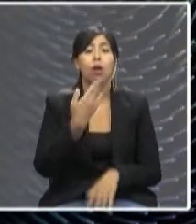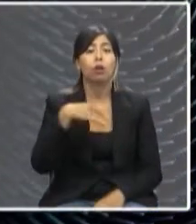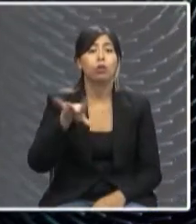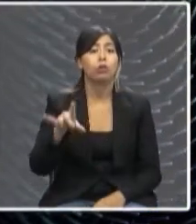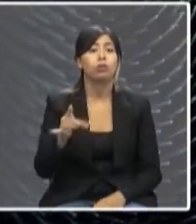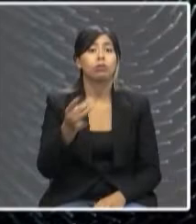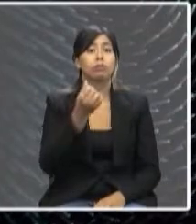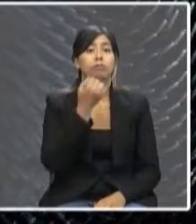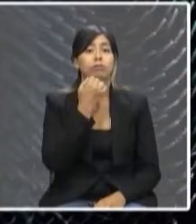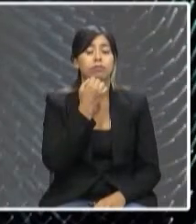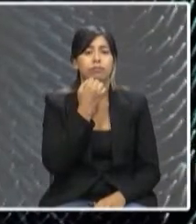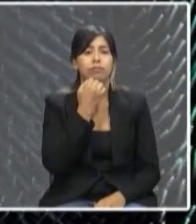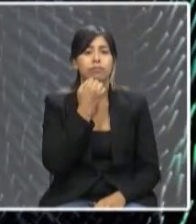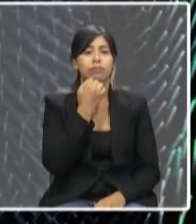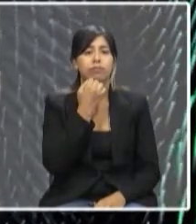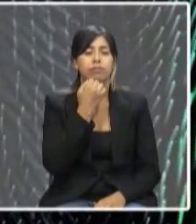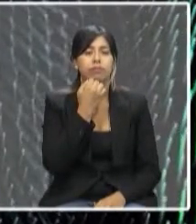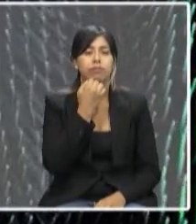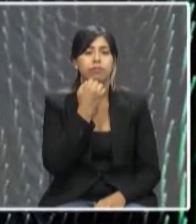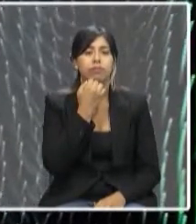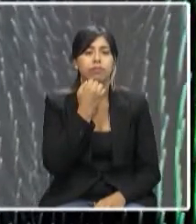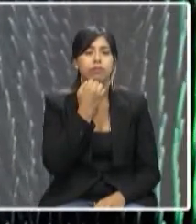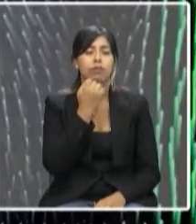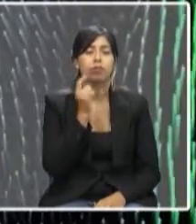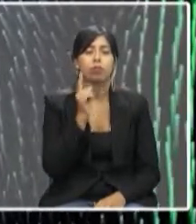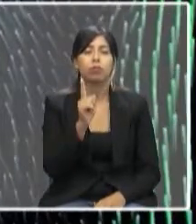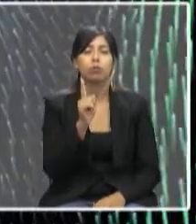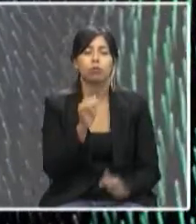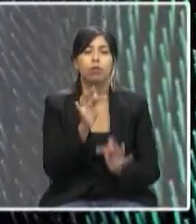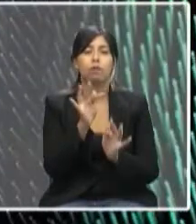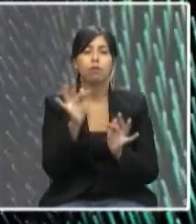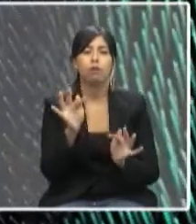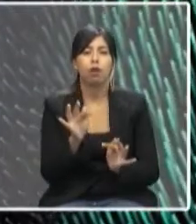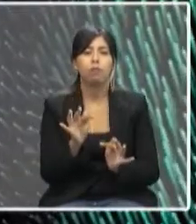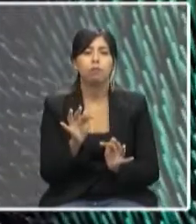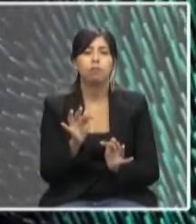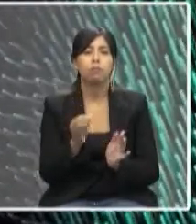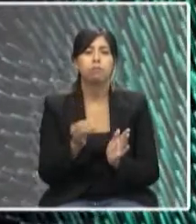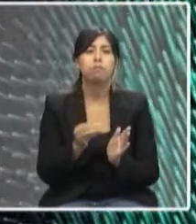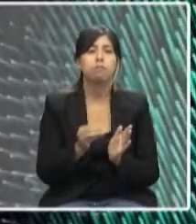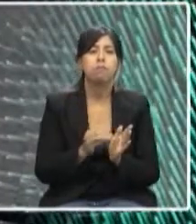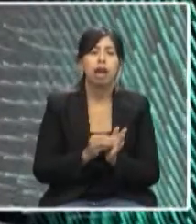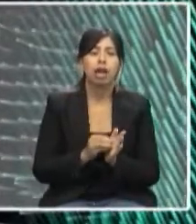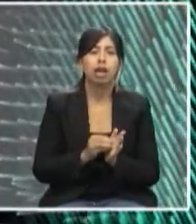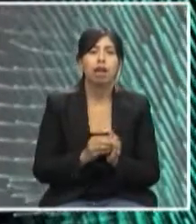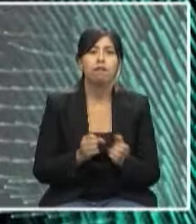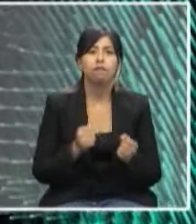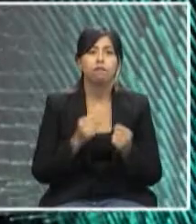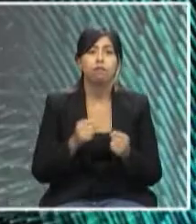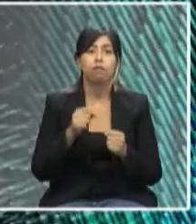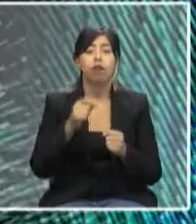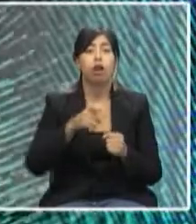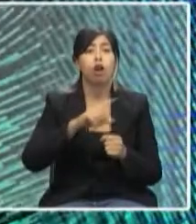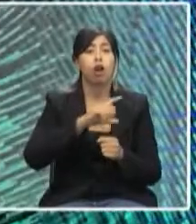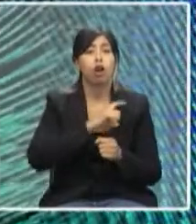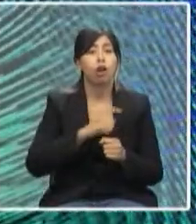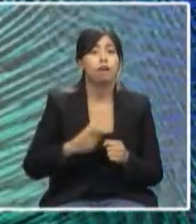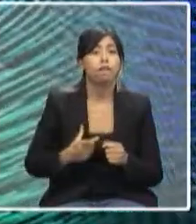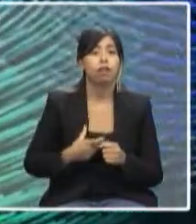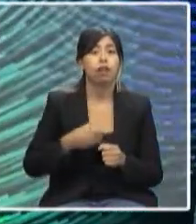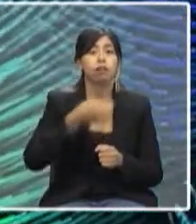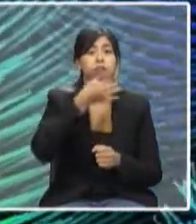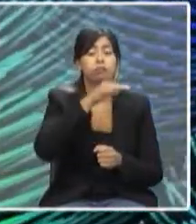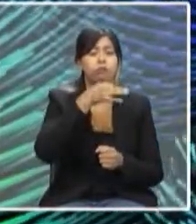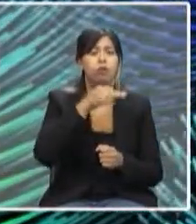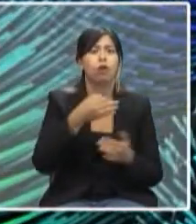que una de las maneras más contundentes en que los gobiernos hablan es dónde invierten nuestro